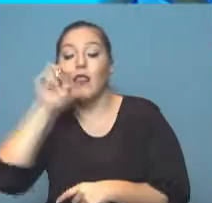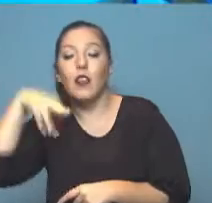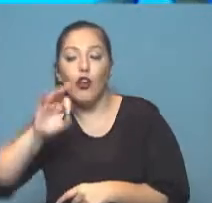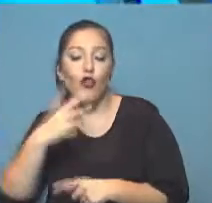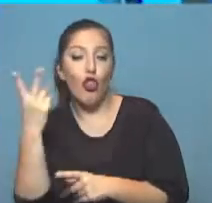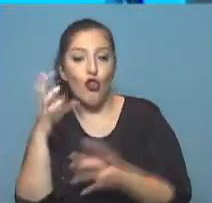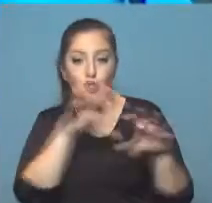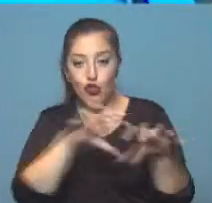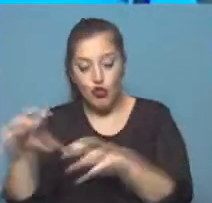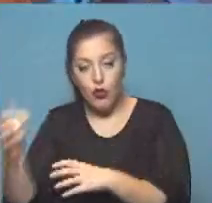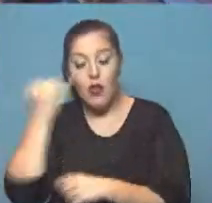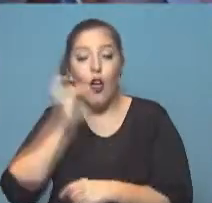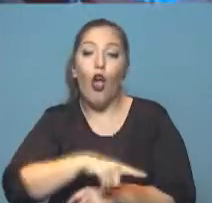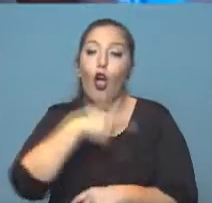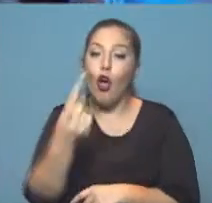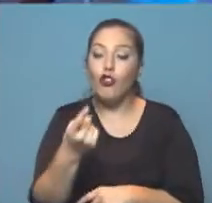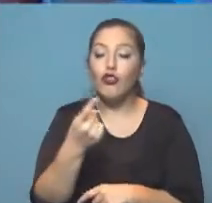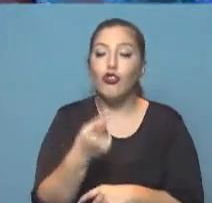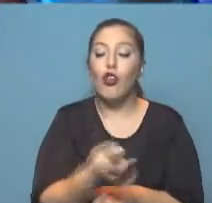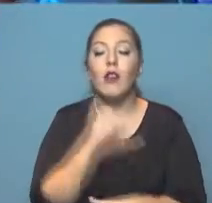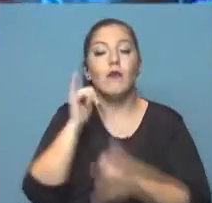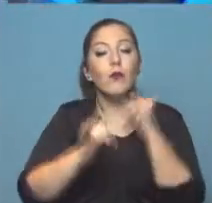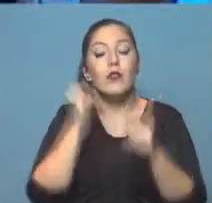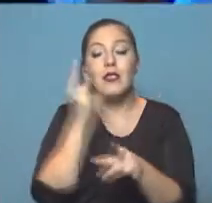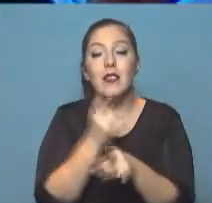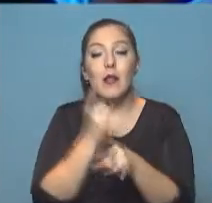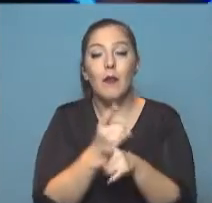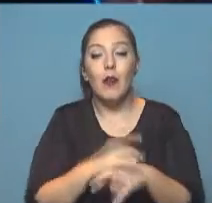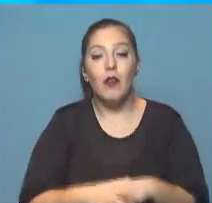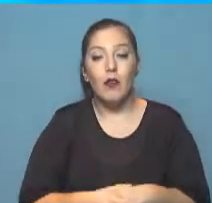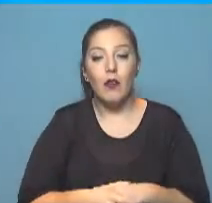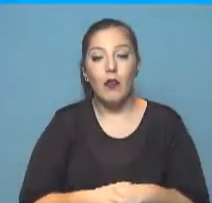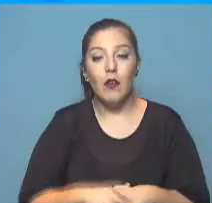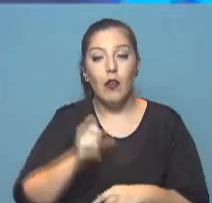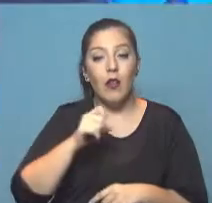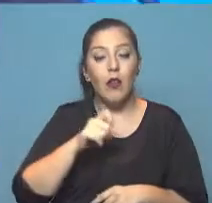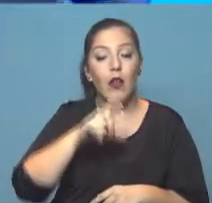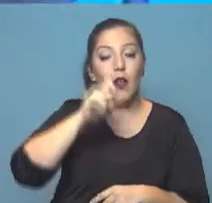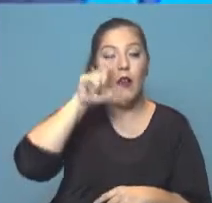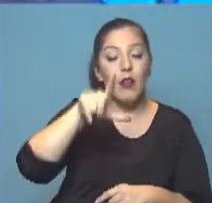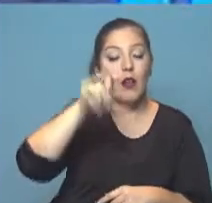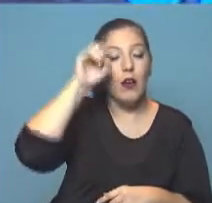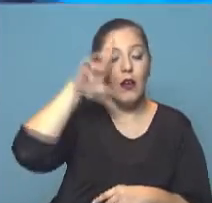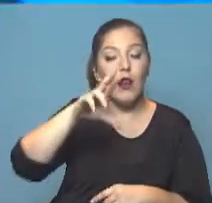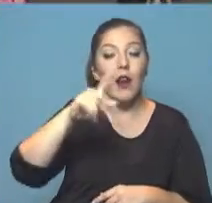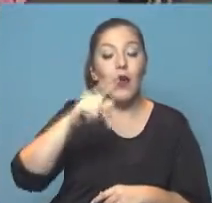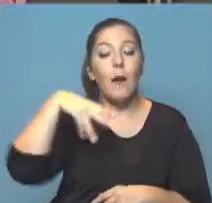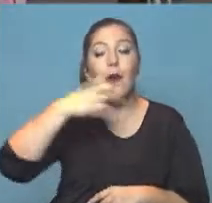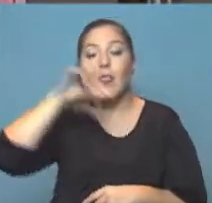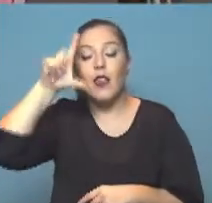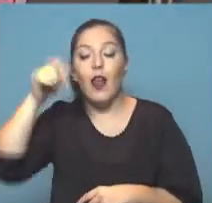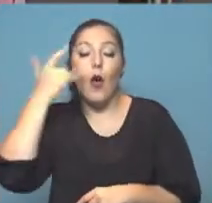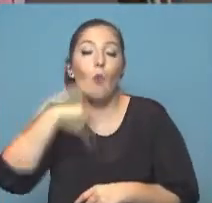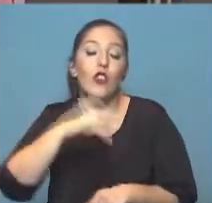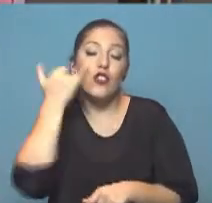partes. Y el otro caso que se suele señalar es el de Clerk Mandela, cuando ya estaba todo pactado en